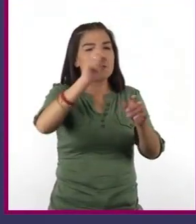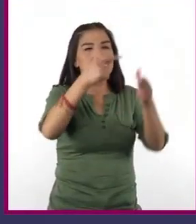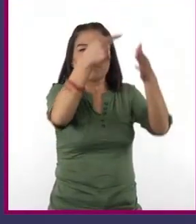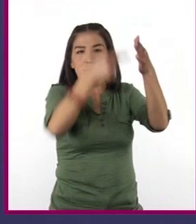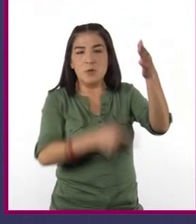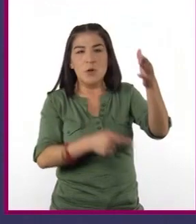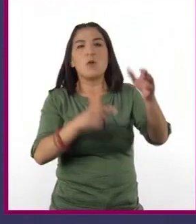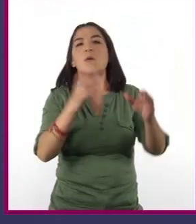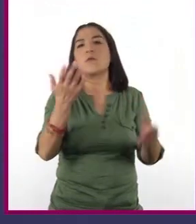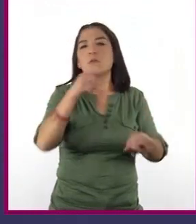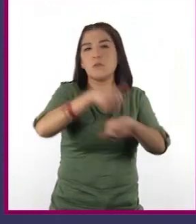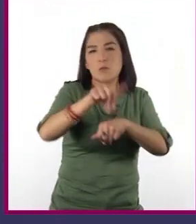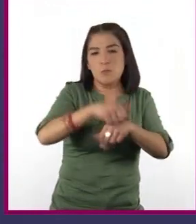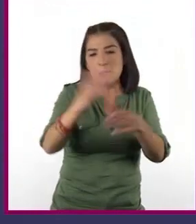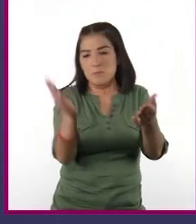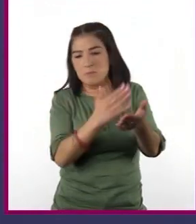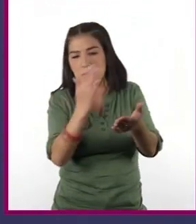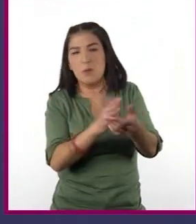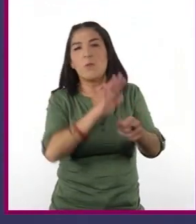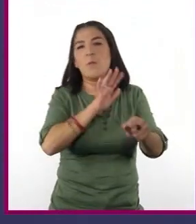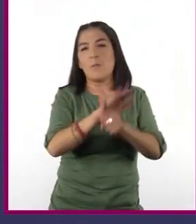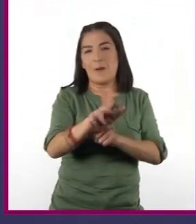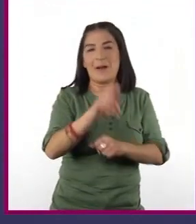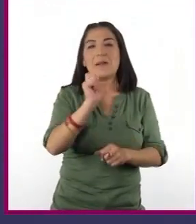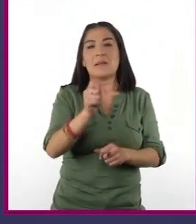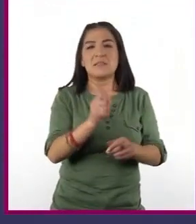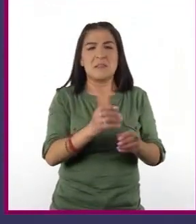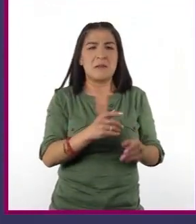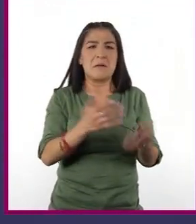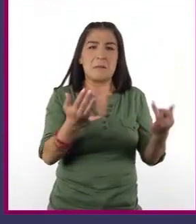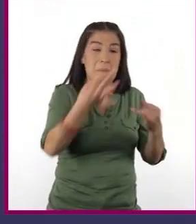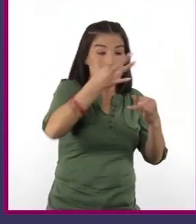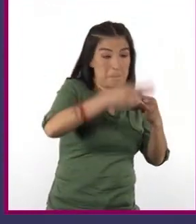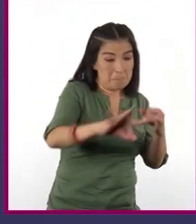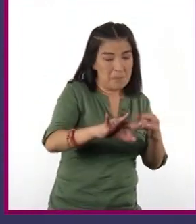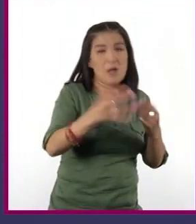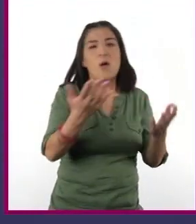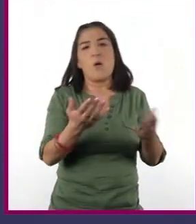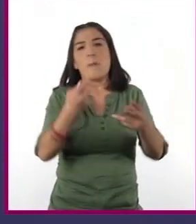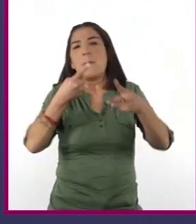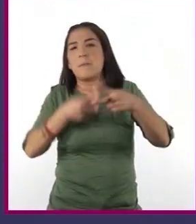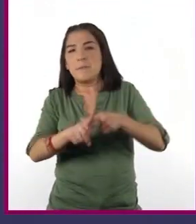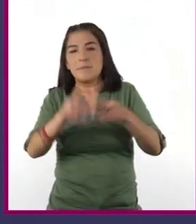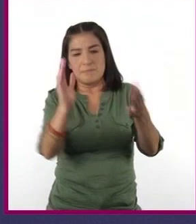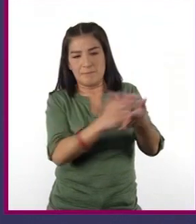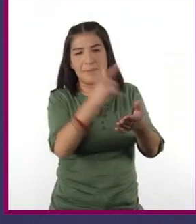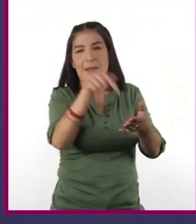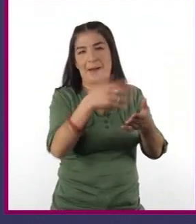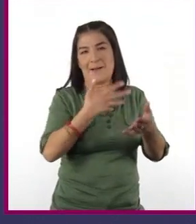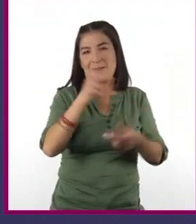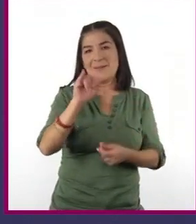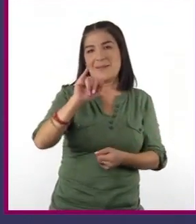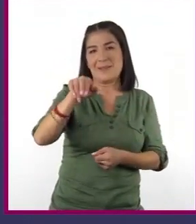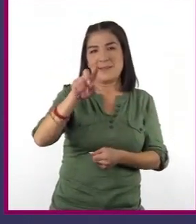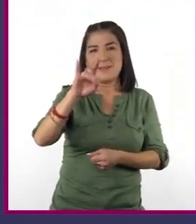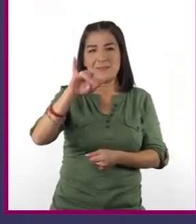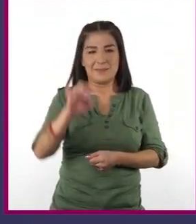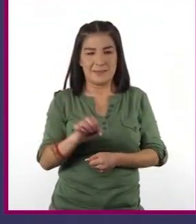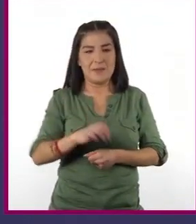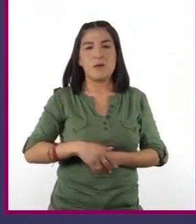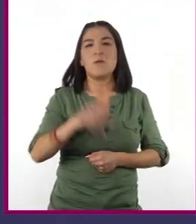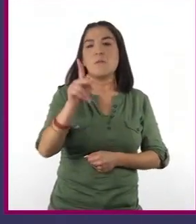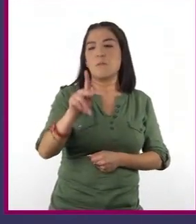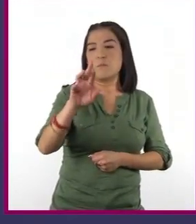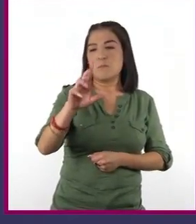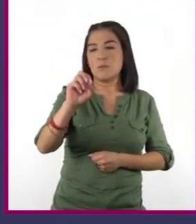compilan. Lo podemos encontrar al inicio o al final de la antología. Introducción o prólogo. En